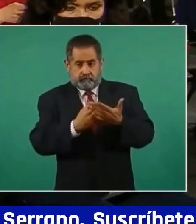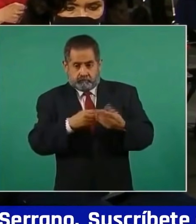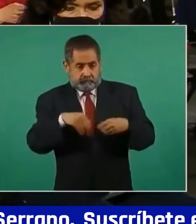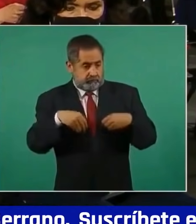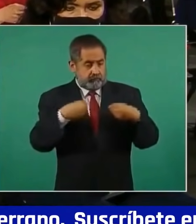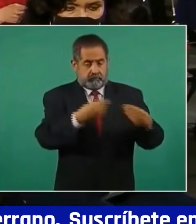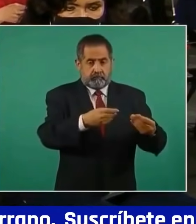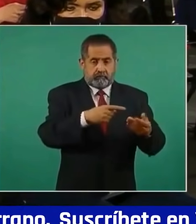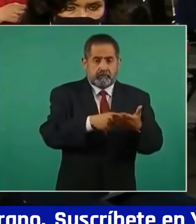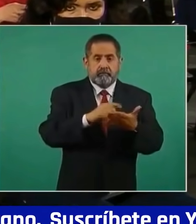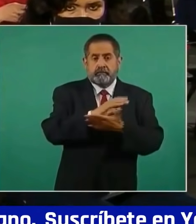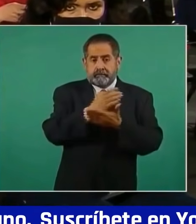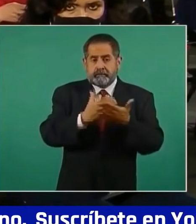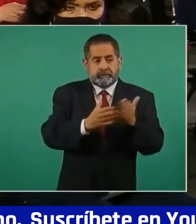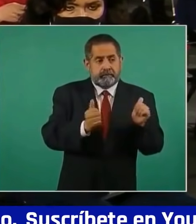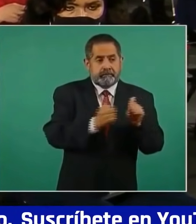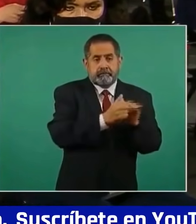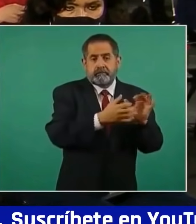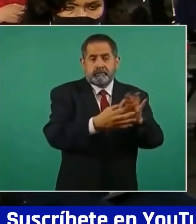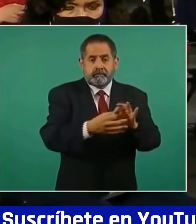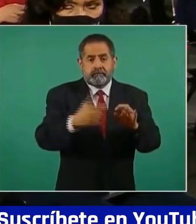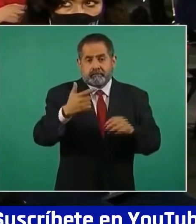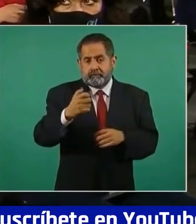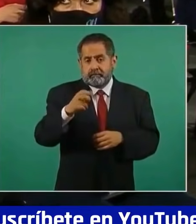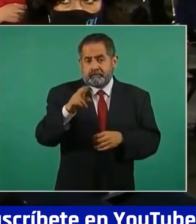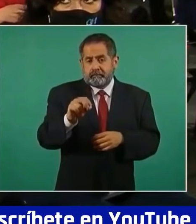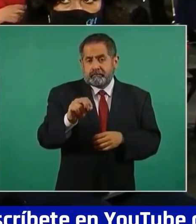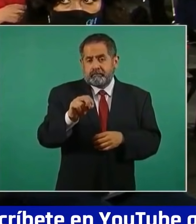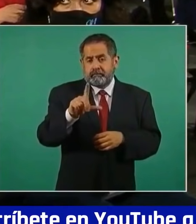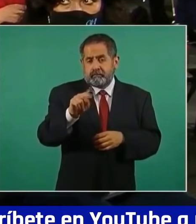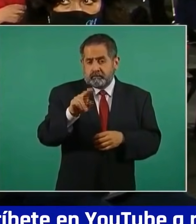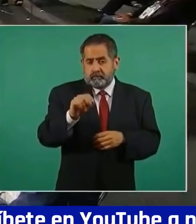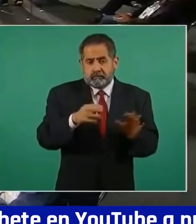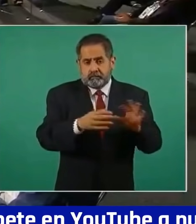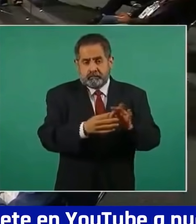que es una empresa ligada a Genaro García Luna,